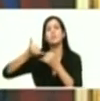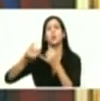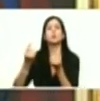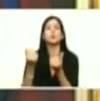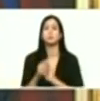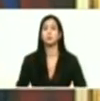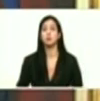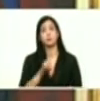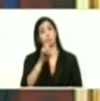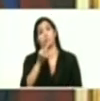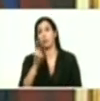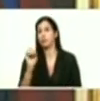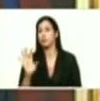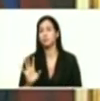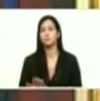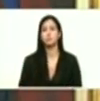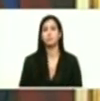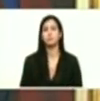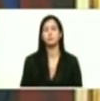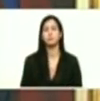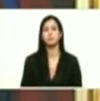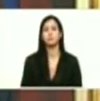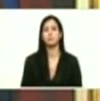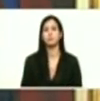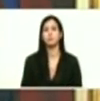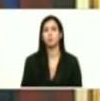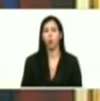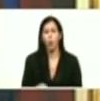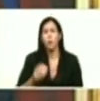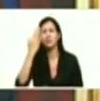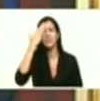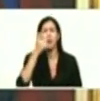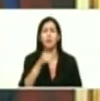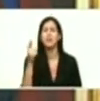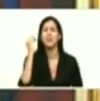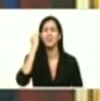120 ah ¿cómo saben ustedes?